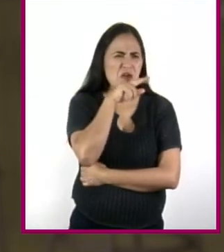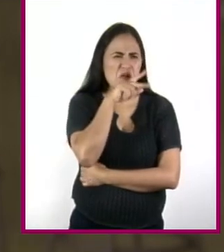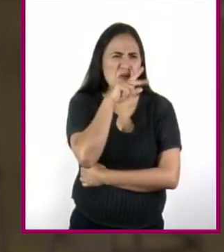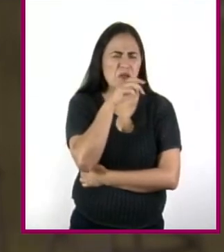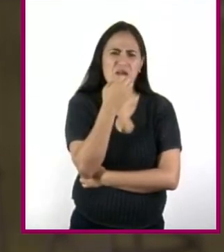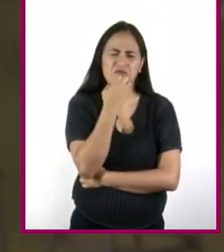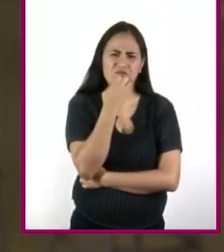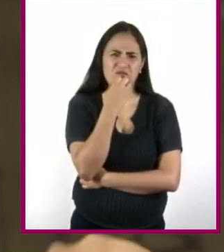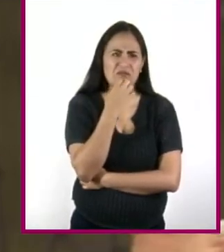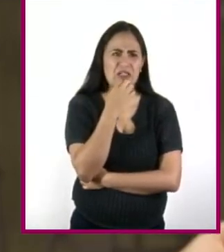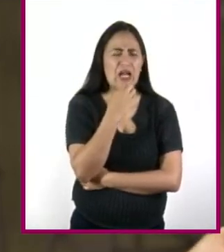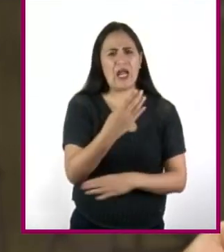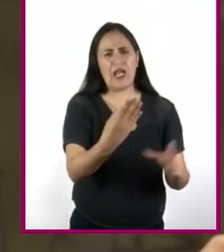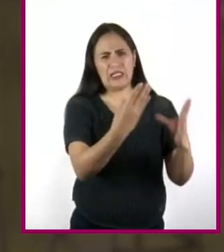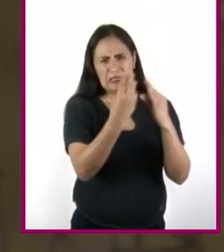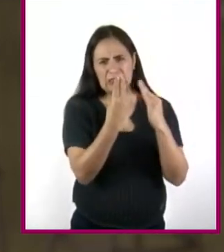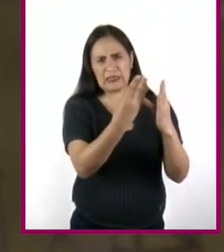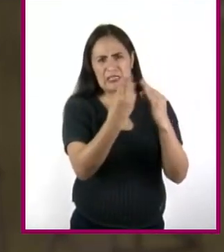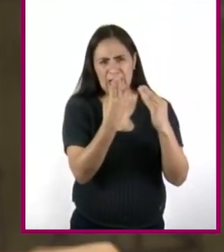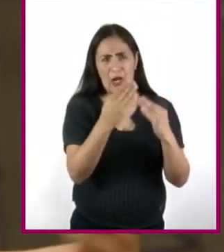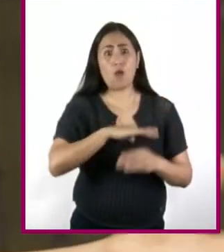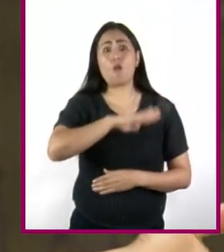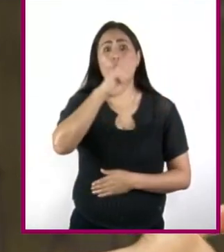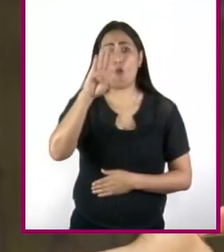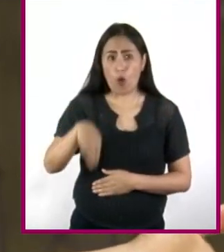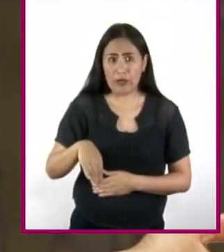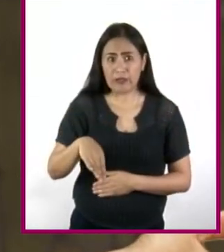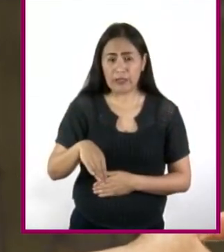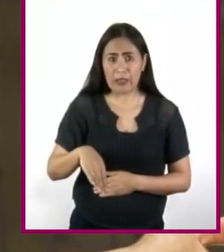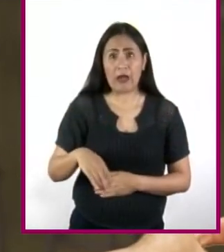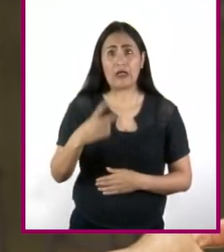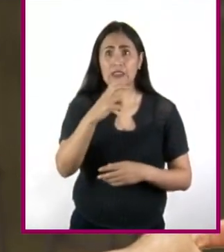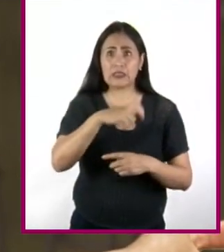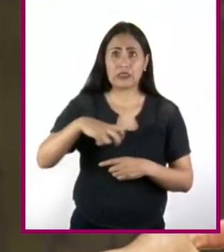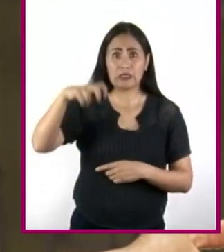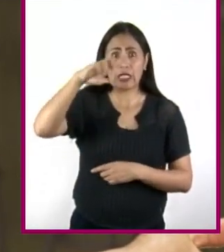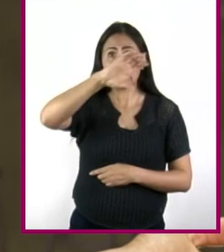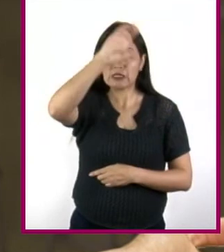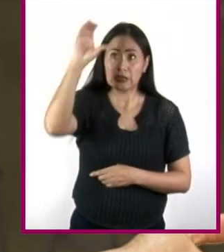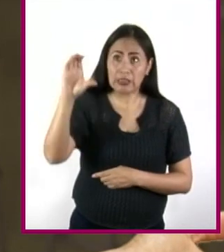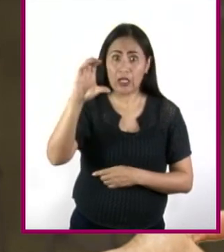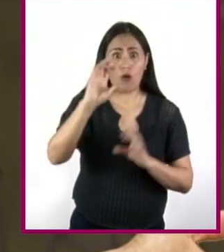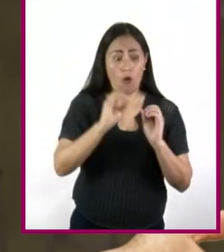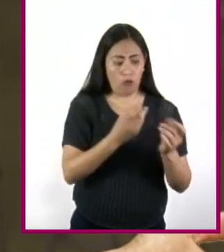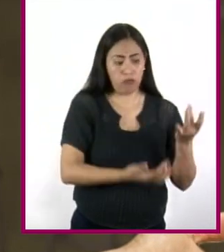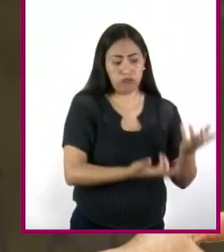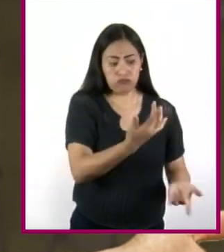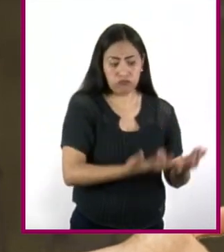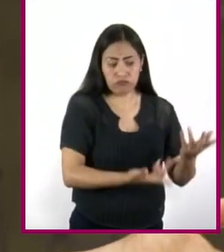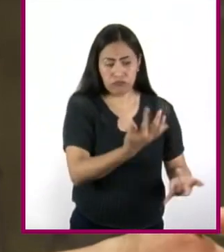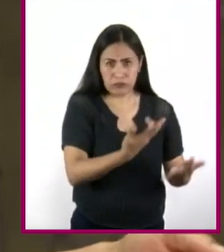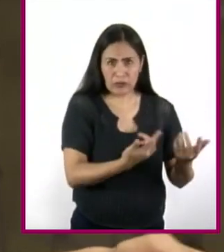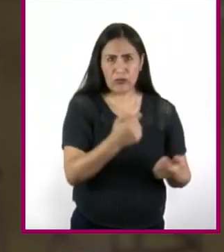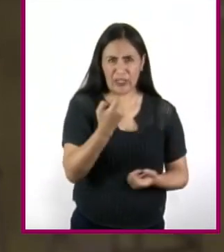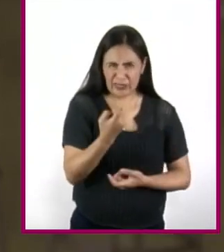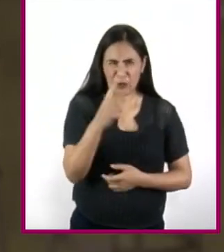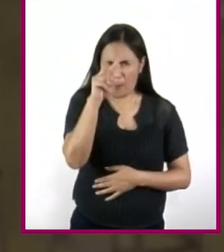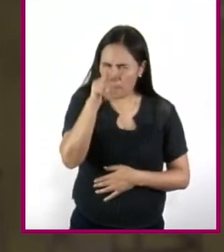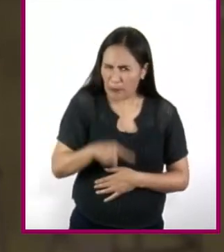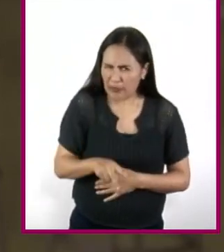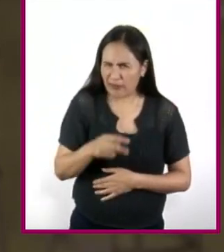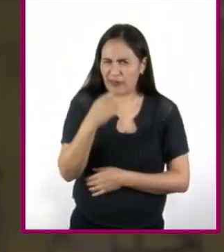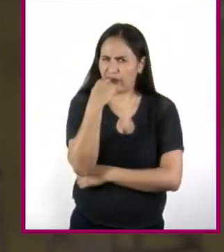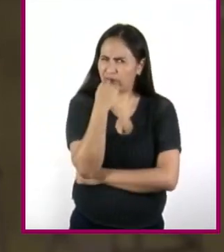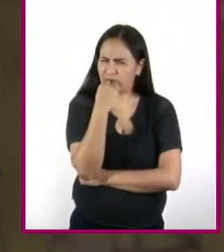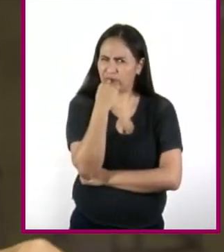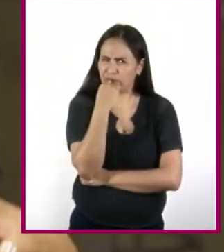me ha enseñado que después de la muerte vamos al cielo o al infierno, ahora no puedo evitar cuestionarme si de verdad es así.